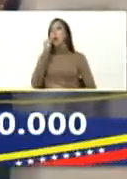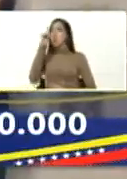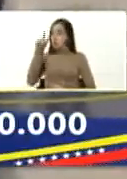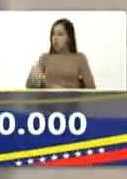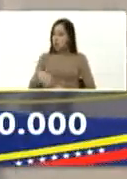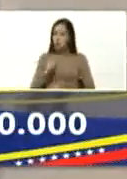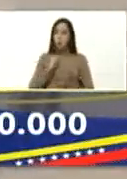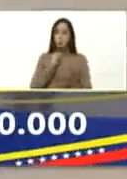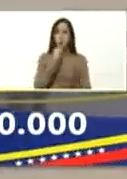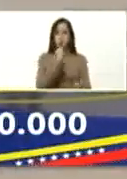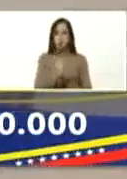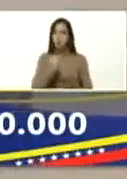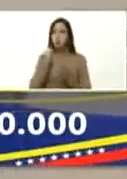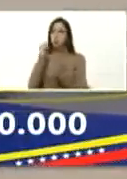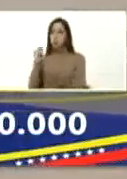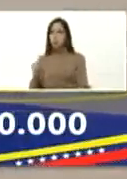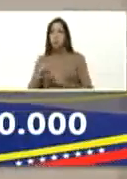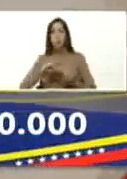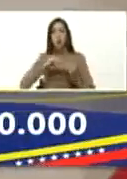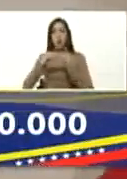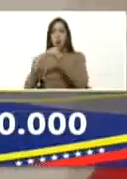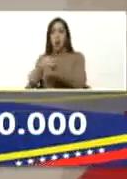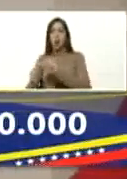hemos recibido el CLAP.